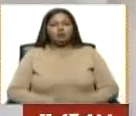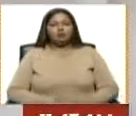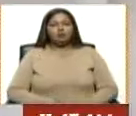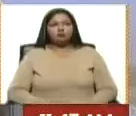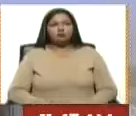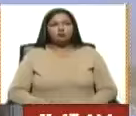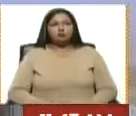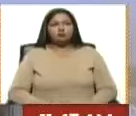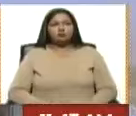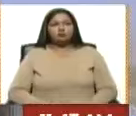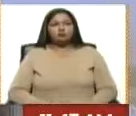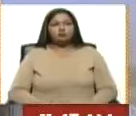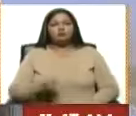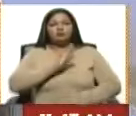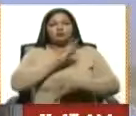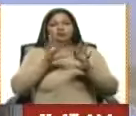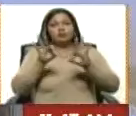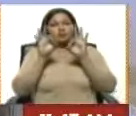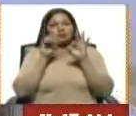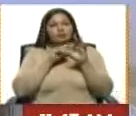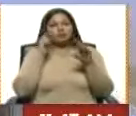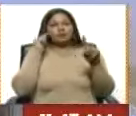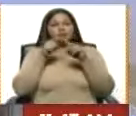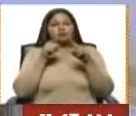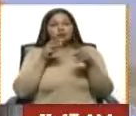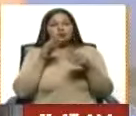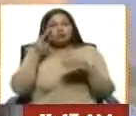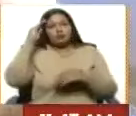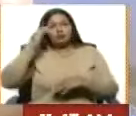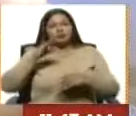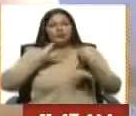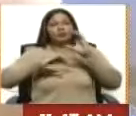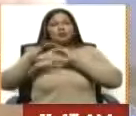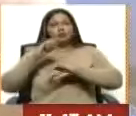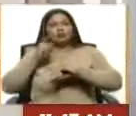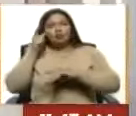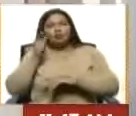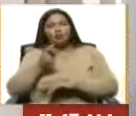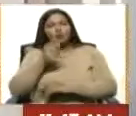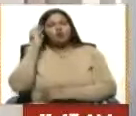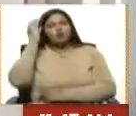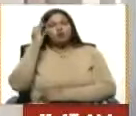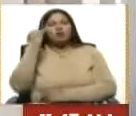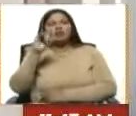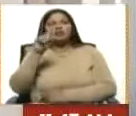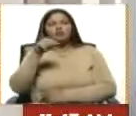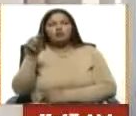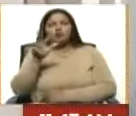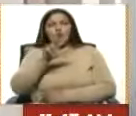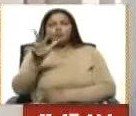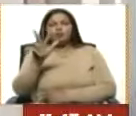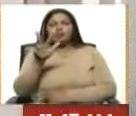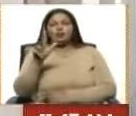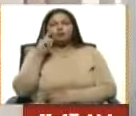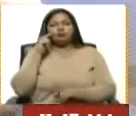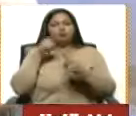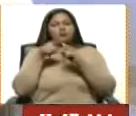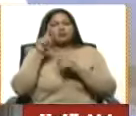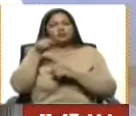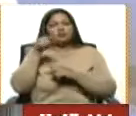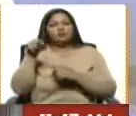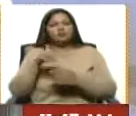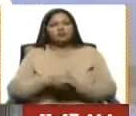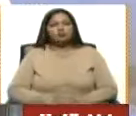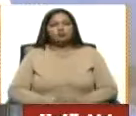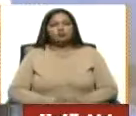importantes: fuerzas especiales, milicia comunicacional y el pueblo comunicador. ¿Y el pueblo está consciente de esos tres eslabones a los cuales usted hace referencia? Tenemos una gran